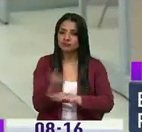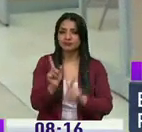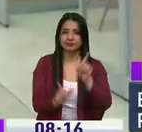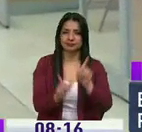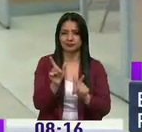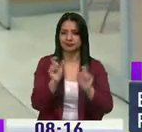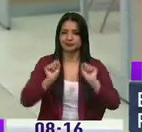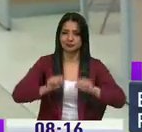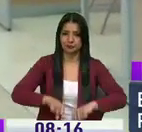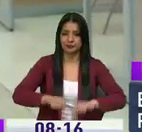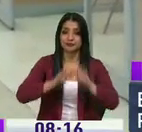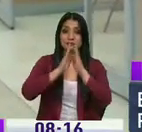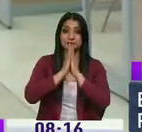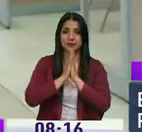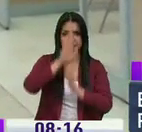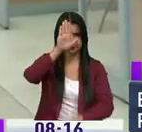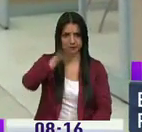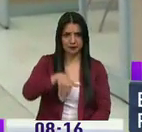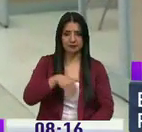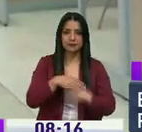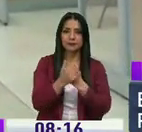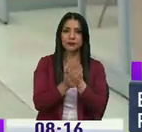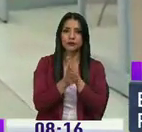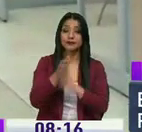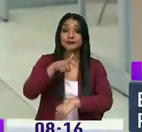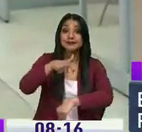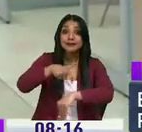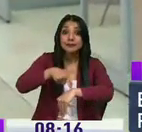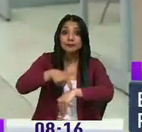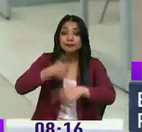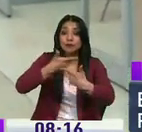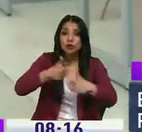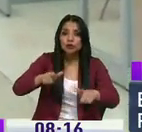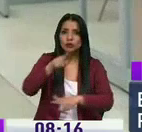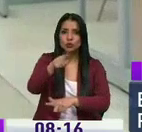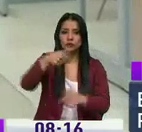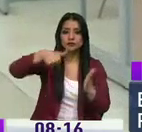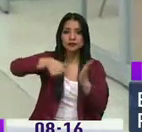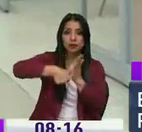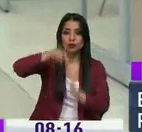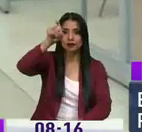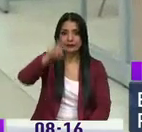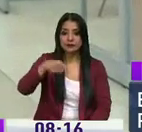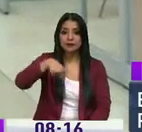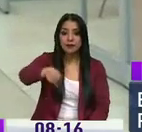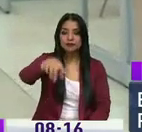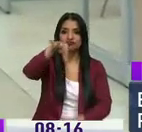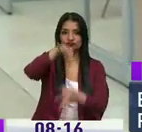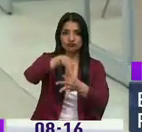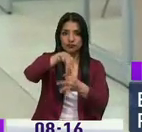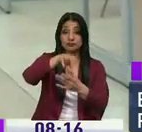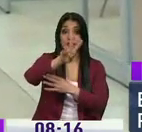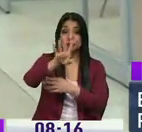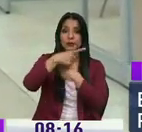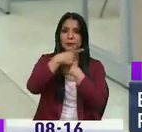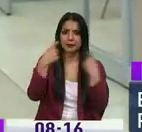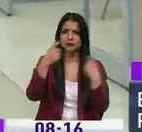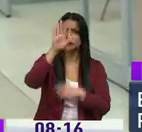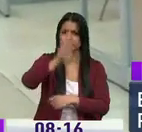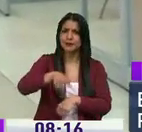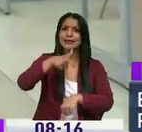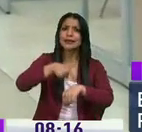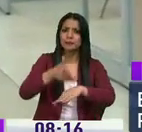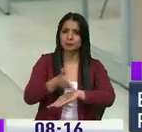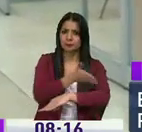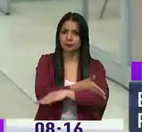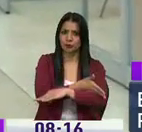ciudadanía y pedirles que vengan. Aprovechen el tiempo. Si ustedes tienen que sacar la cédula para los comicios del 24 de marzo, vengan con tiempo